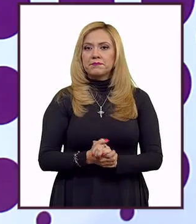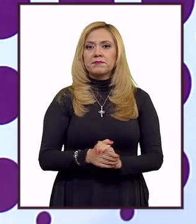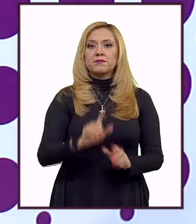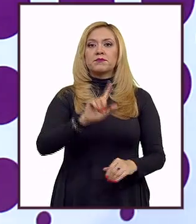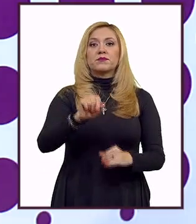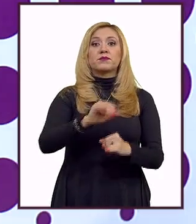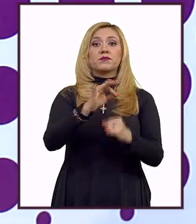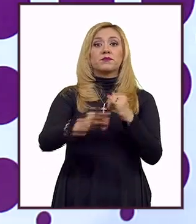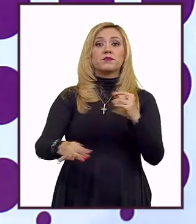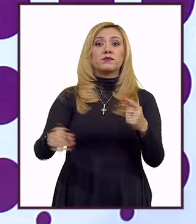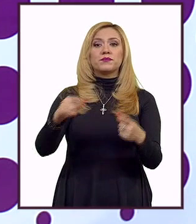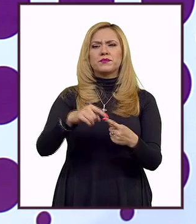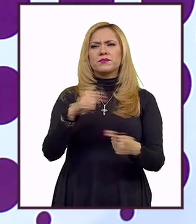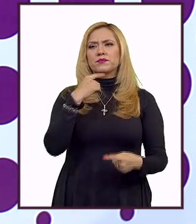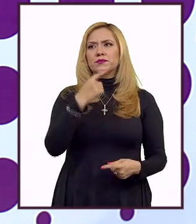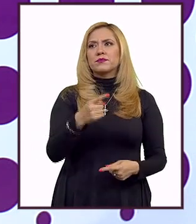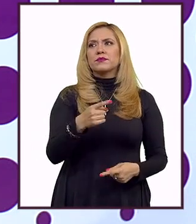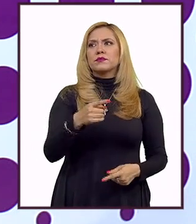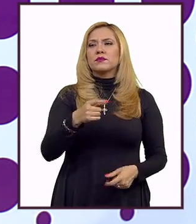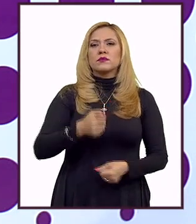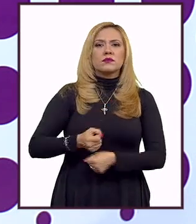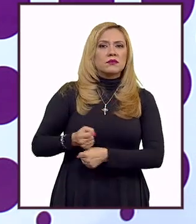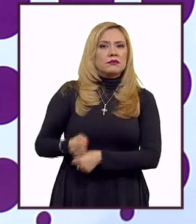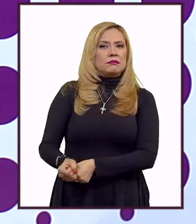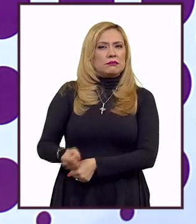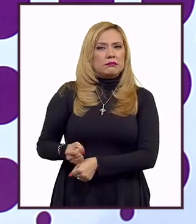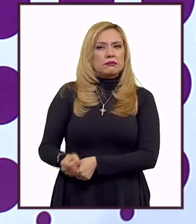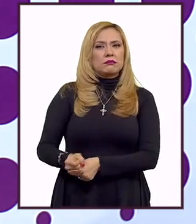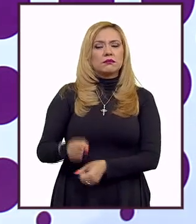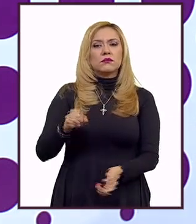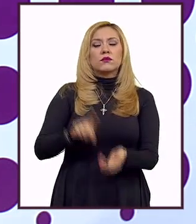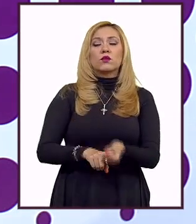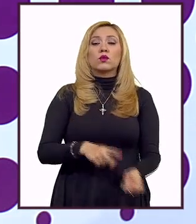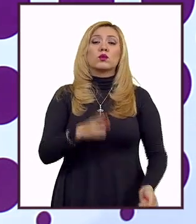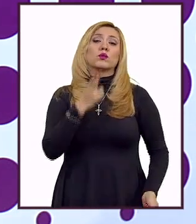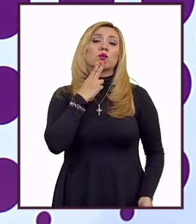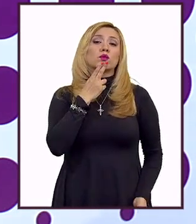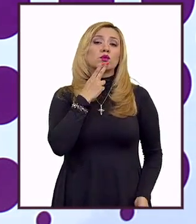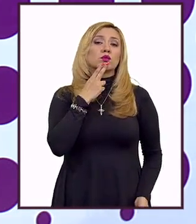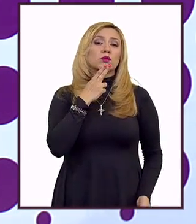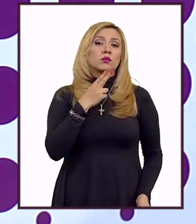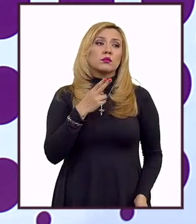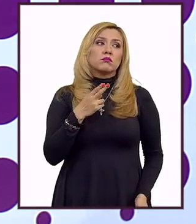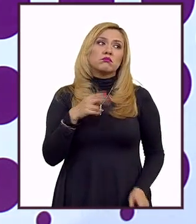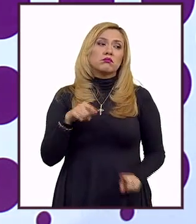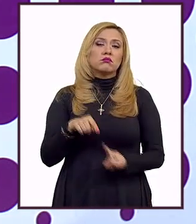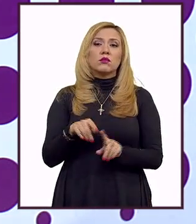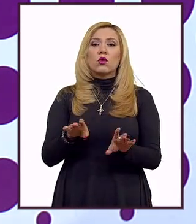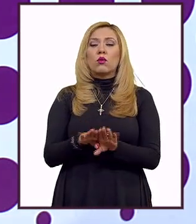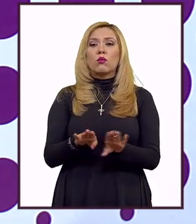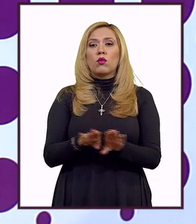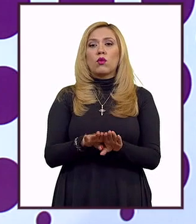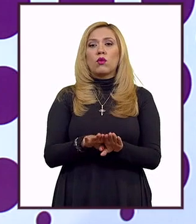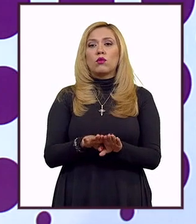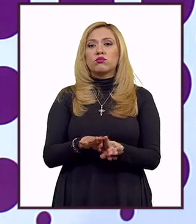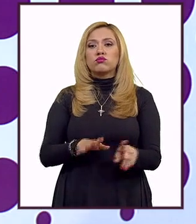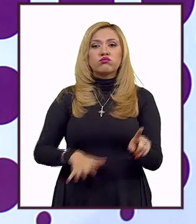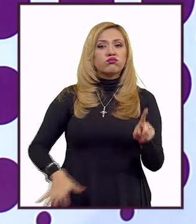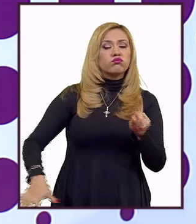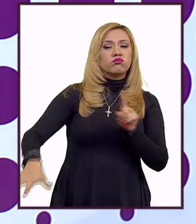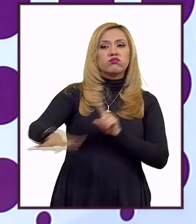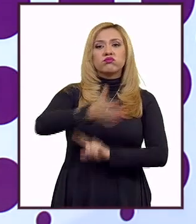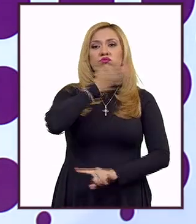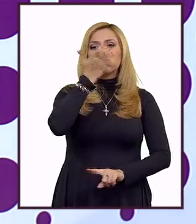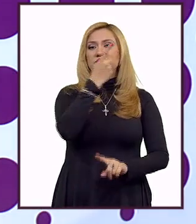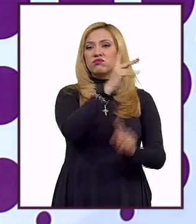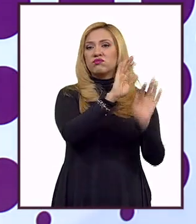parte hay que recordar que la tortura ha sido utilizada como crimen generalizado y sistemático y